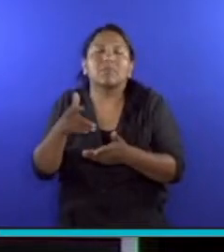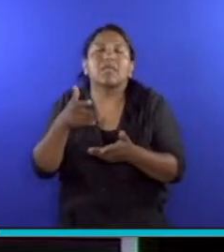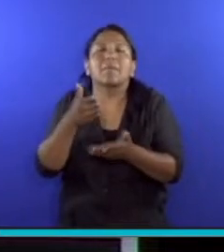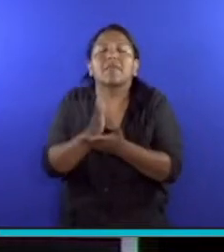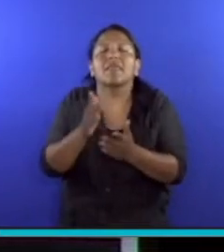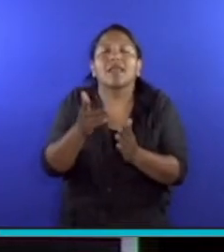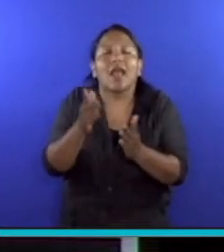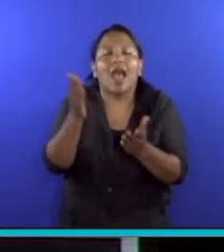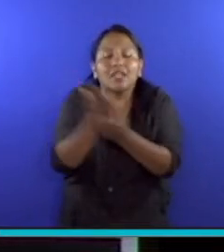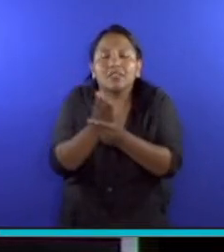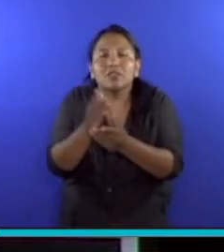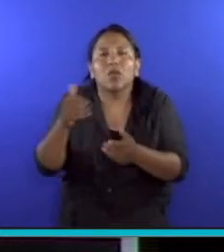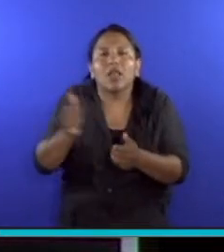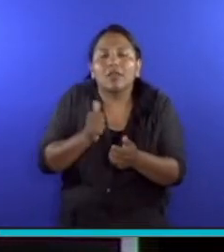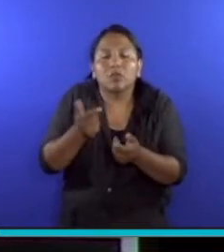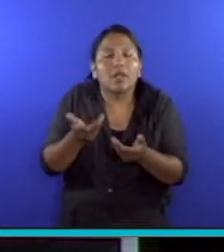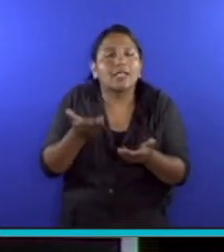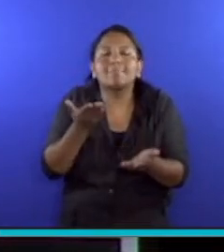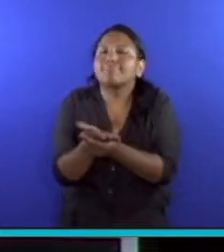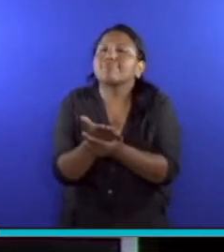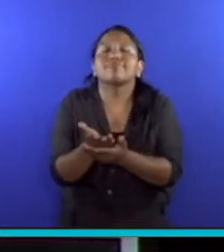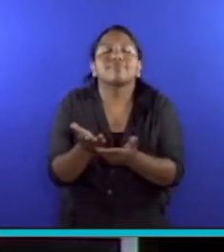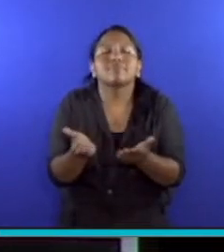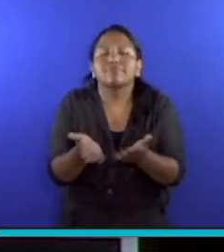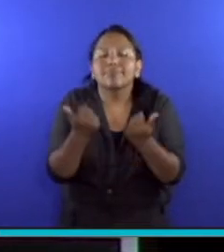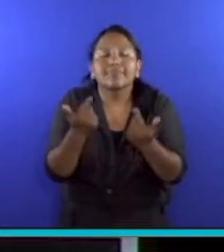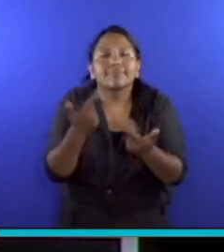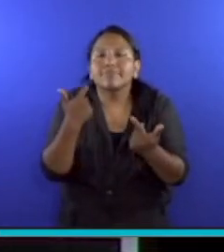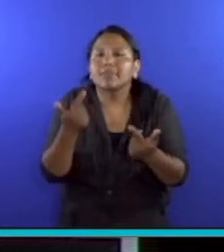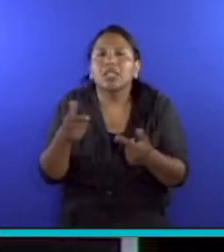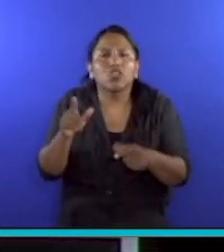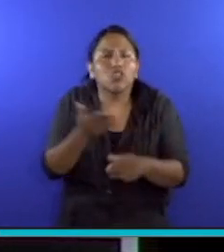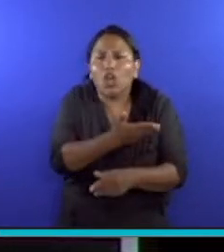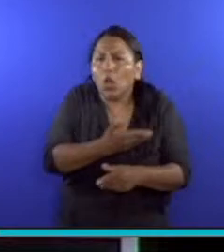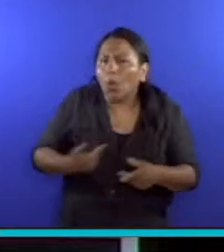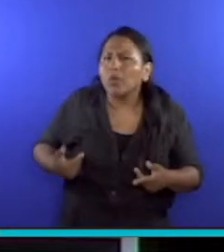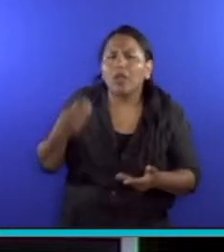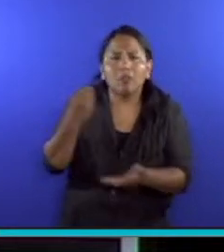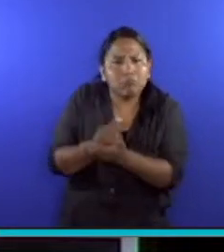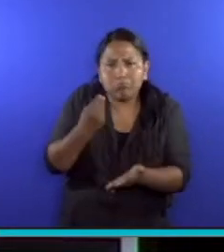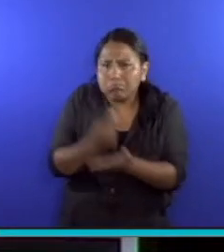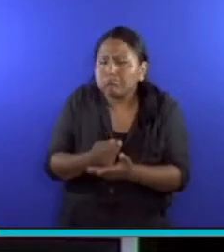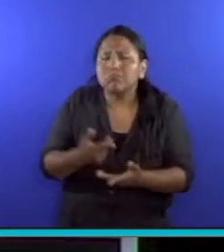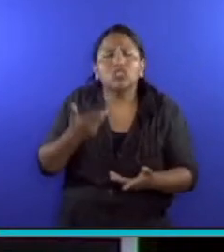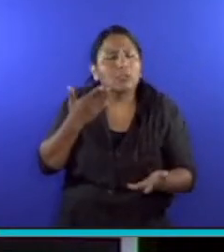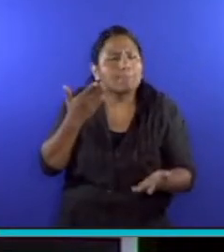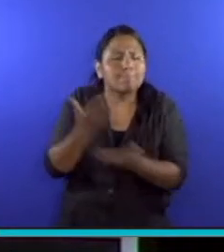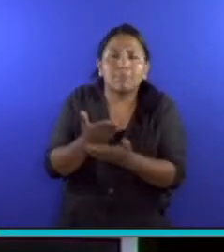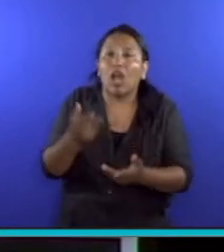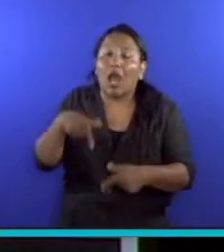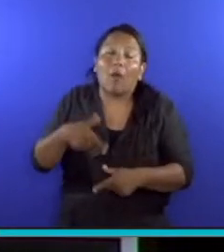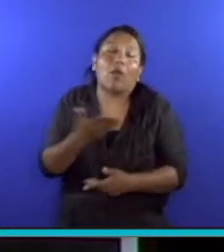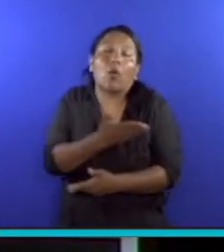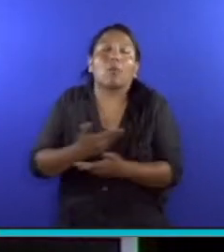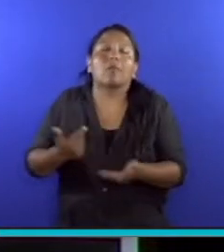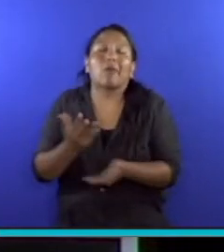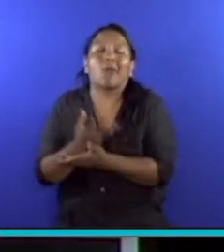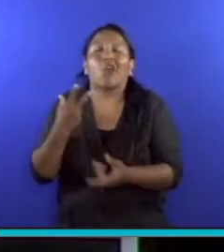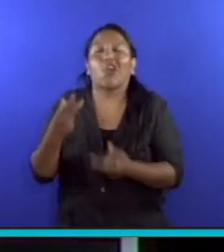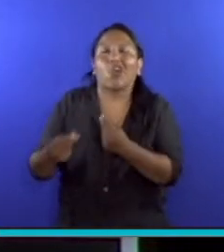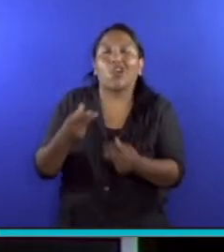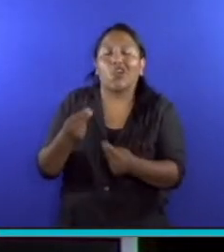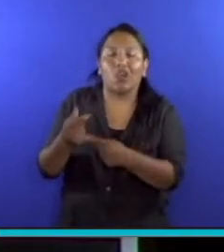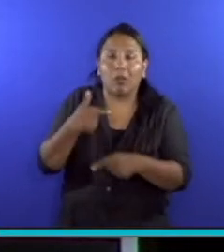dictadura. Lo exigimos frente a cada gobierno. Ahora tenemos un gobierno negacionista, pero lo exigíamos antes con el gobierno de